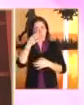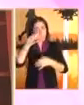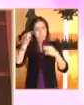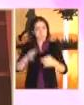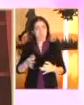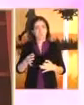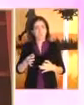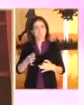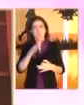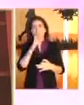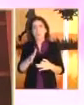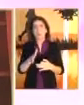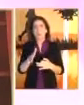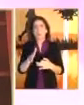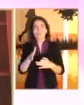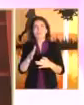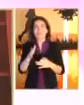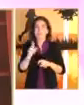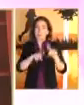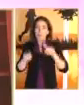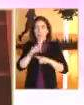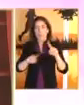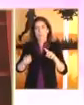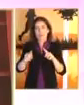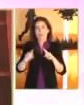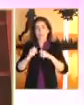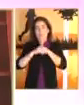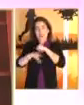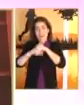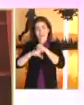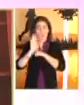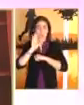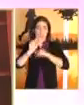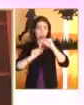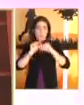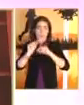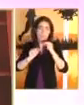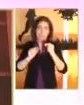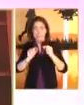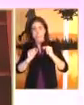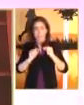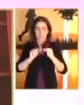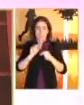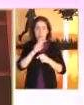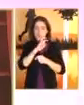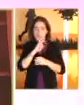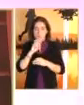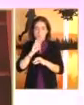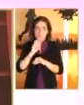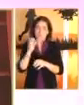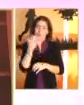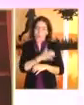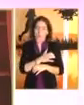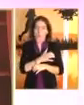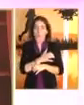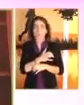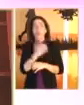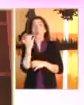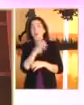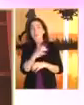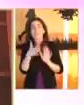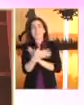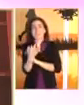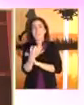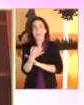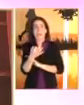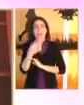tenemos una contaminación medioambiental en los mares muy importante y eso aminora determinados riesgos y porque